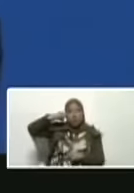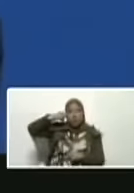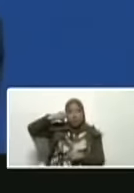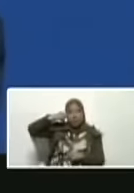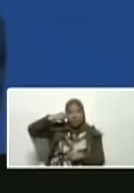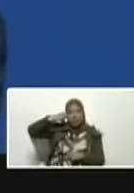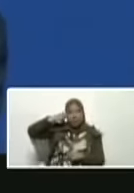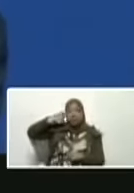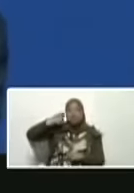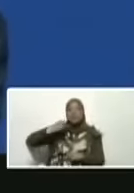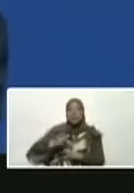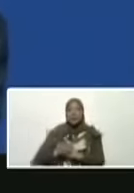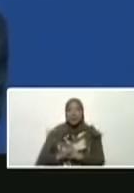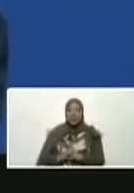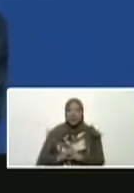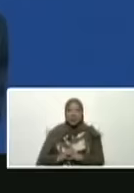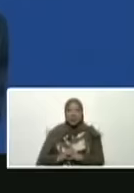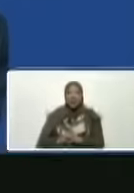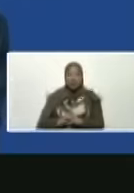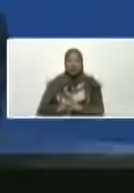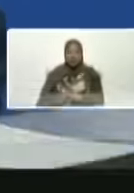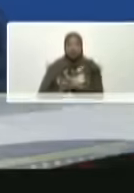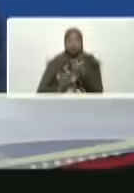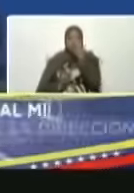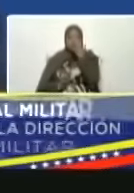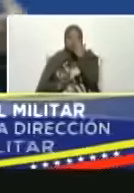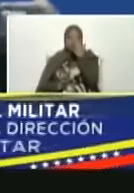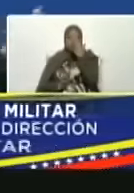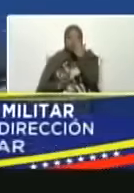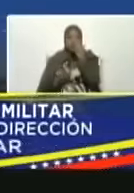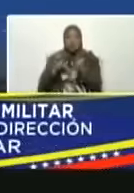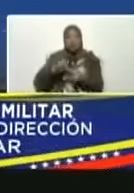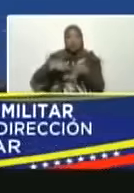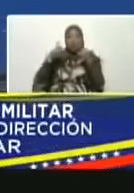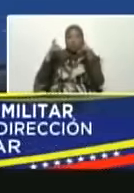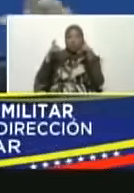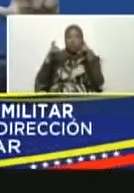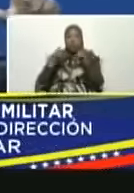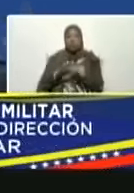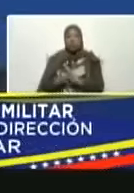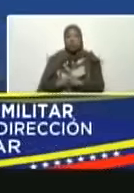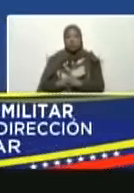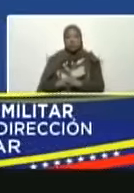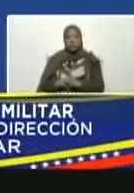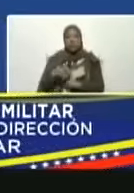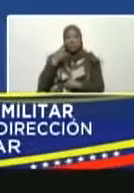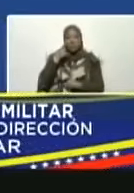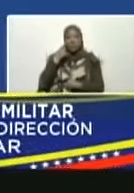¿Ah? ¿Sí se puede? Una foto así, mira, de allá para allá.